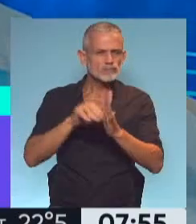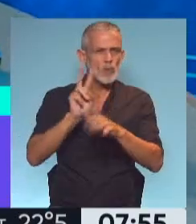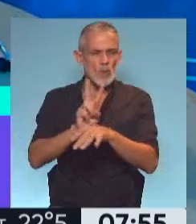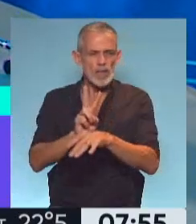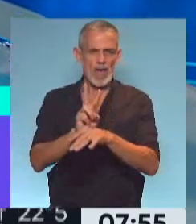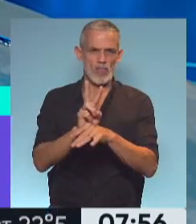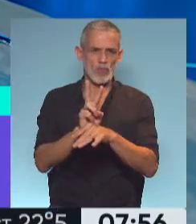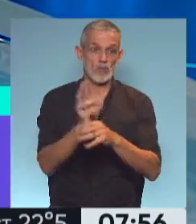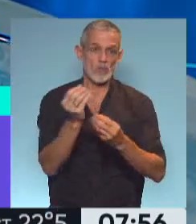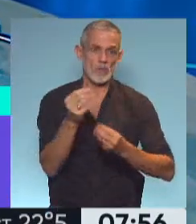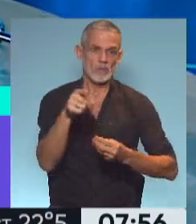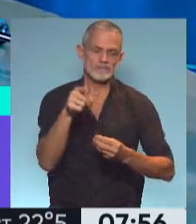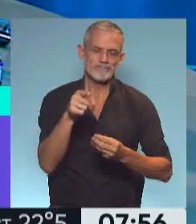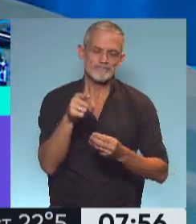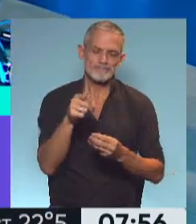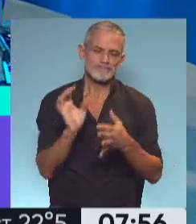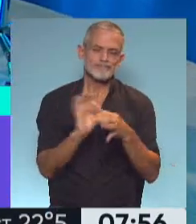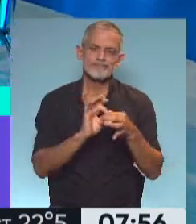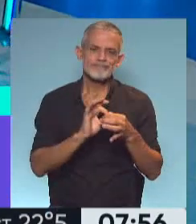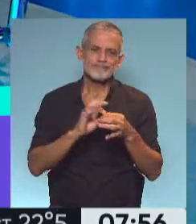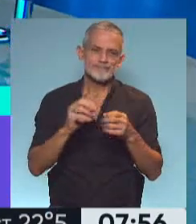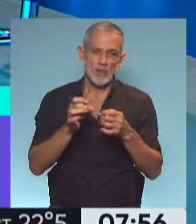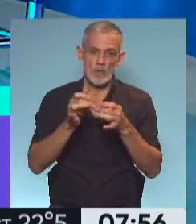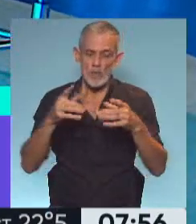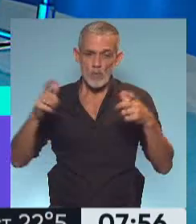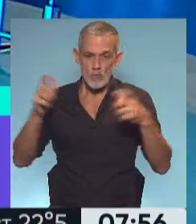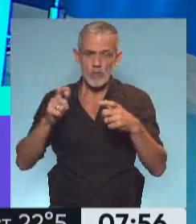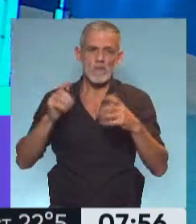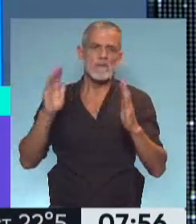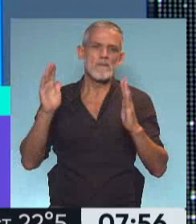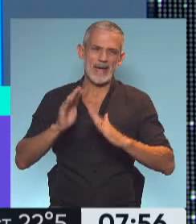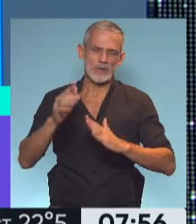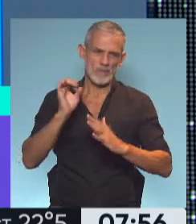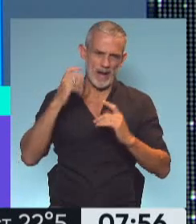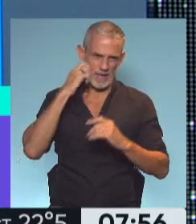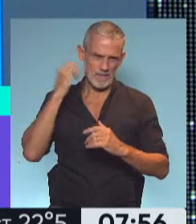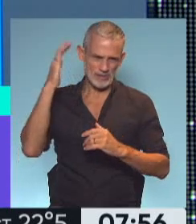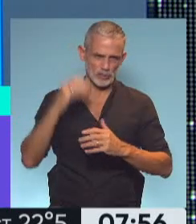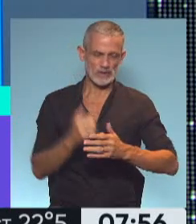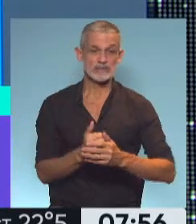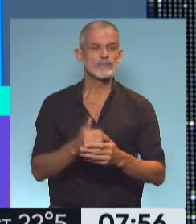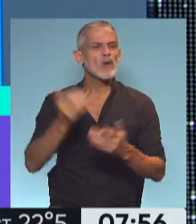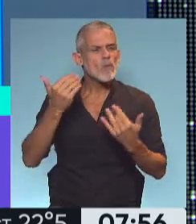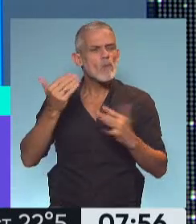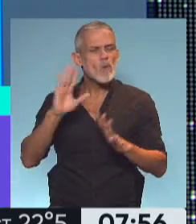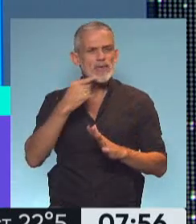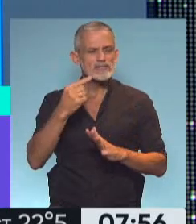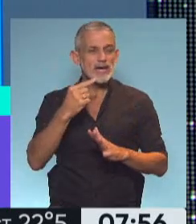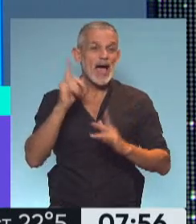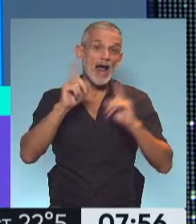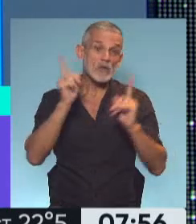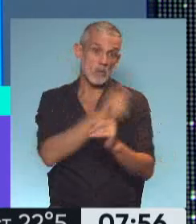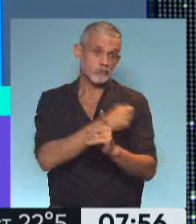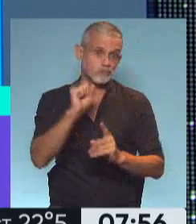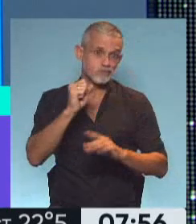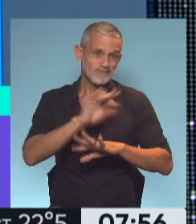profundizarlos, porque de ello depende que el impacto de la segunda ola sea el menor posible. Eduardo, ¿es posible que los adultos mayores, muchos ya estén